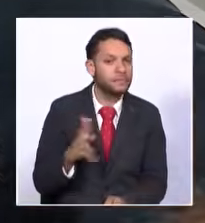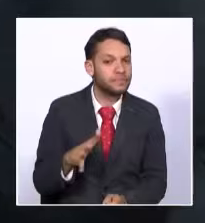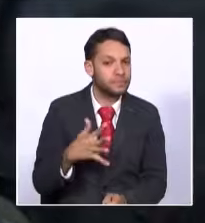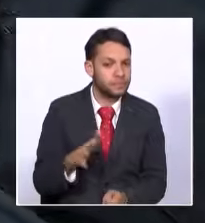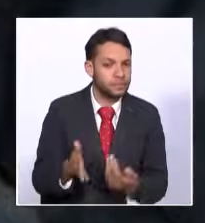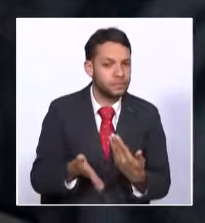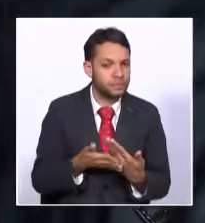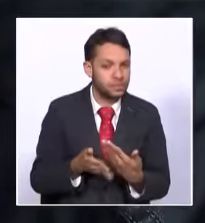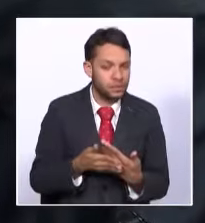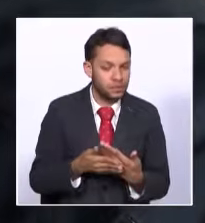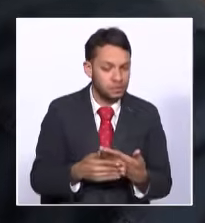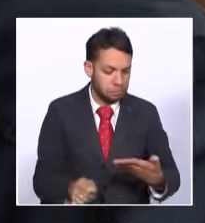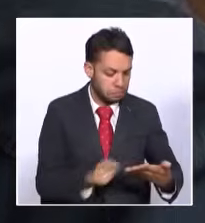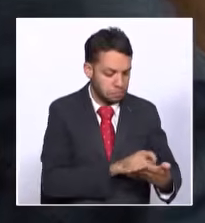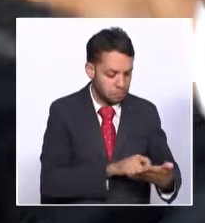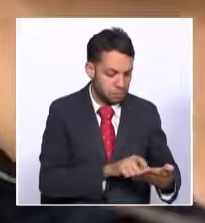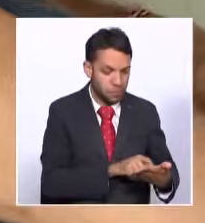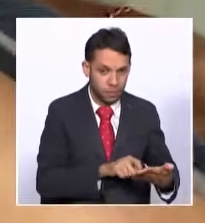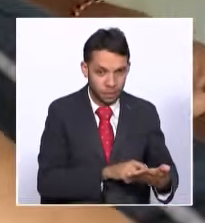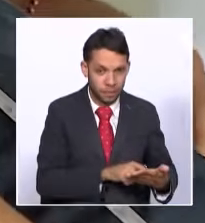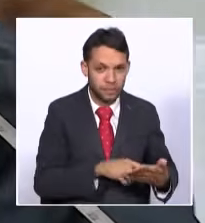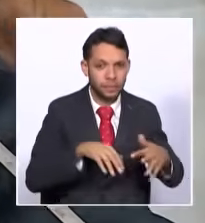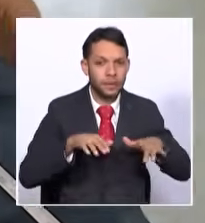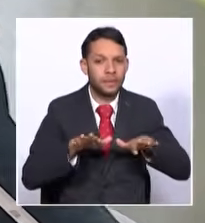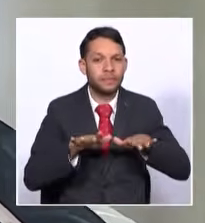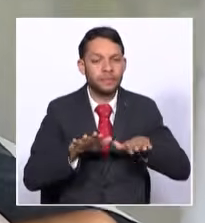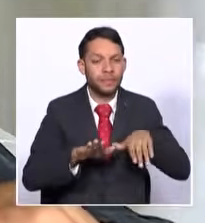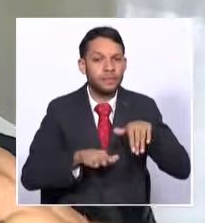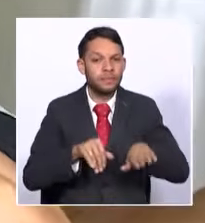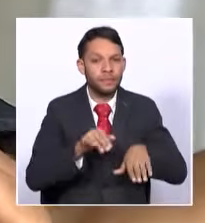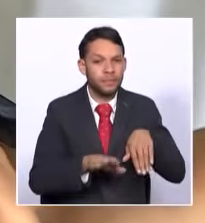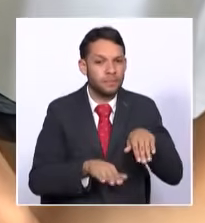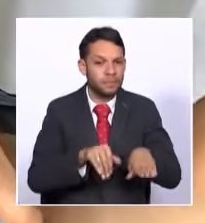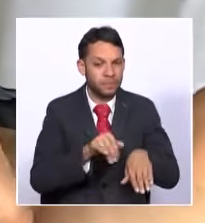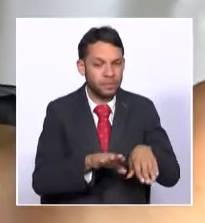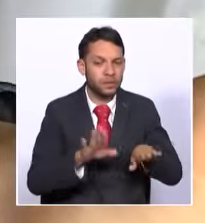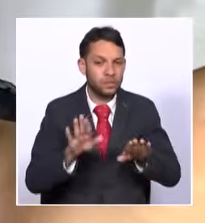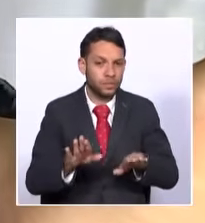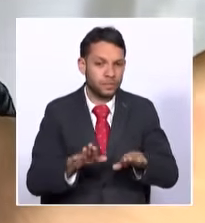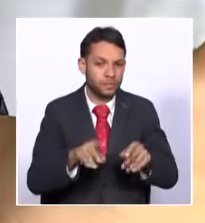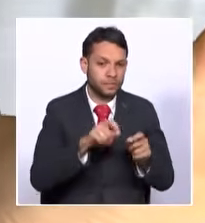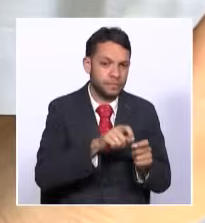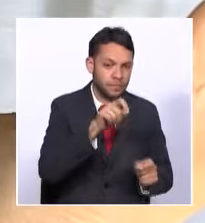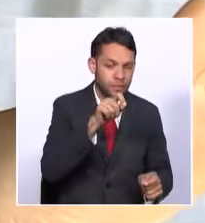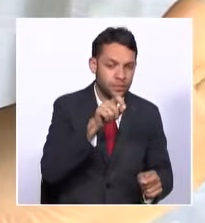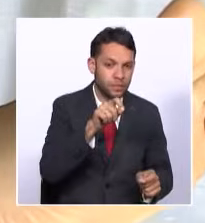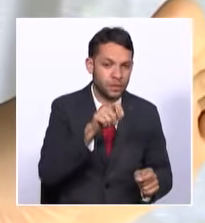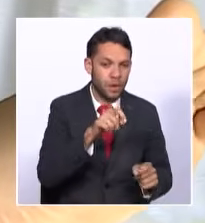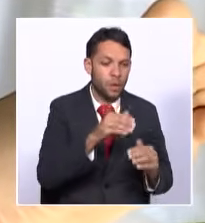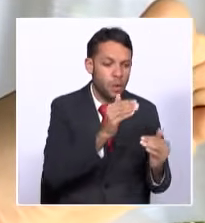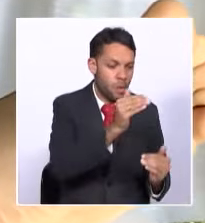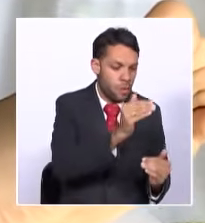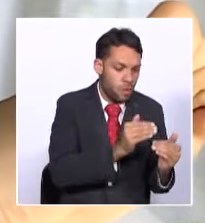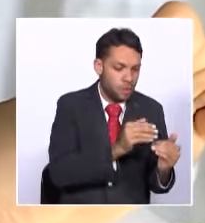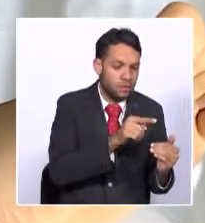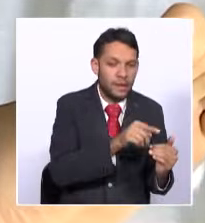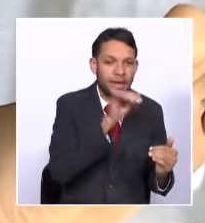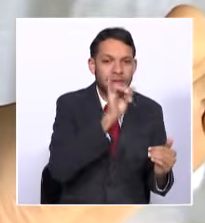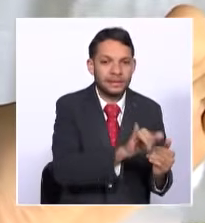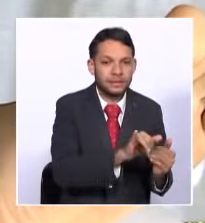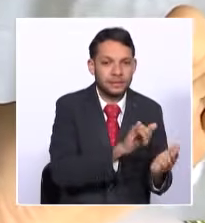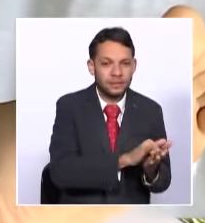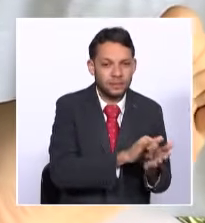que tienen los miembros inferiores. Este está más corto que este. ¿Qué quiere decir que